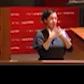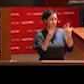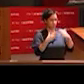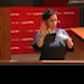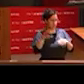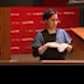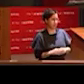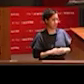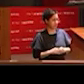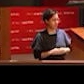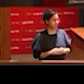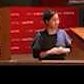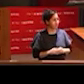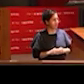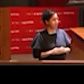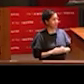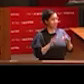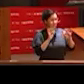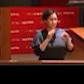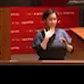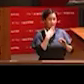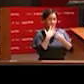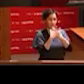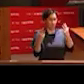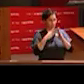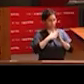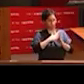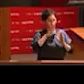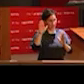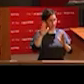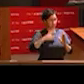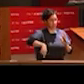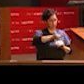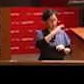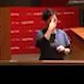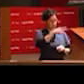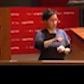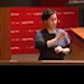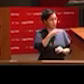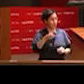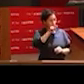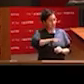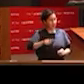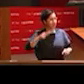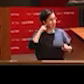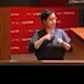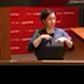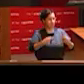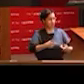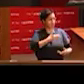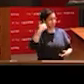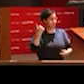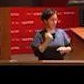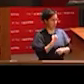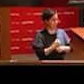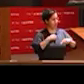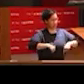años al ser personas mayores de 18 años como ya sabéis todos lo que les dignifica es el trabajo y aquí